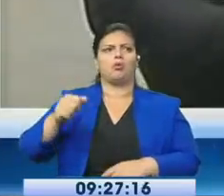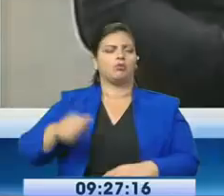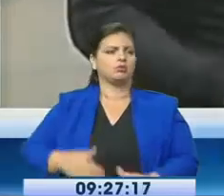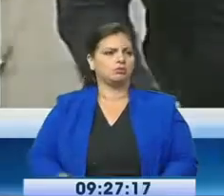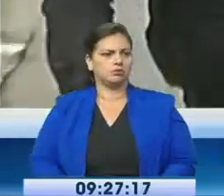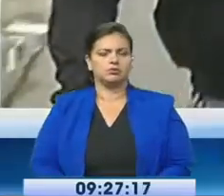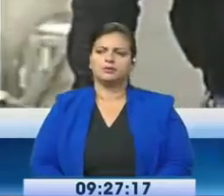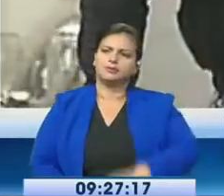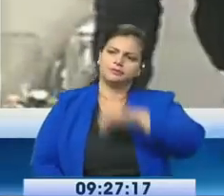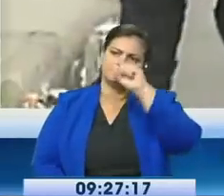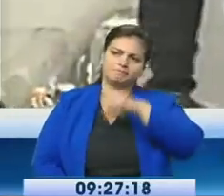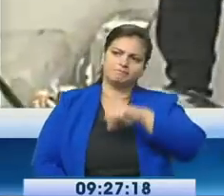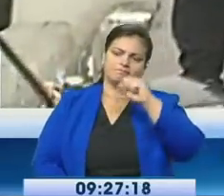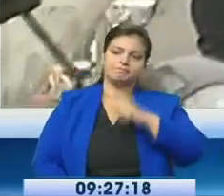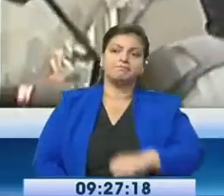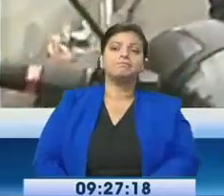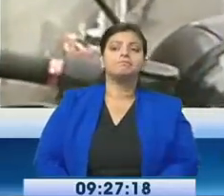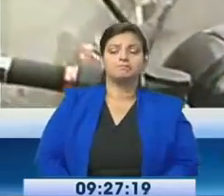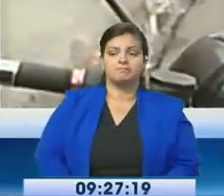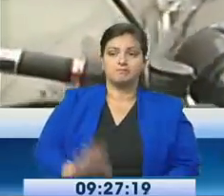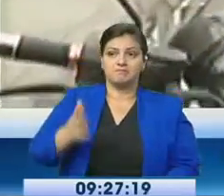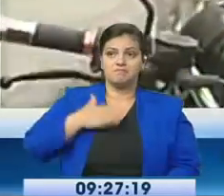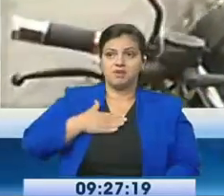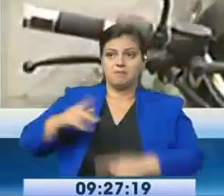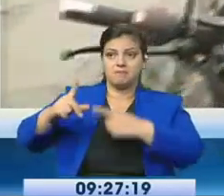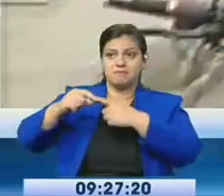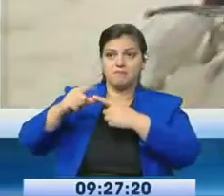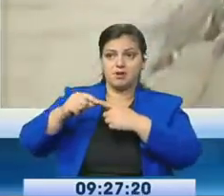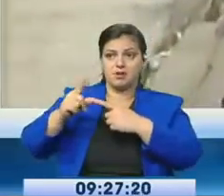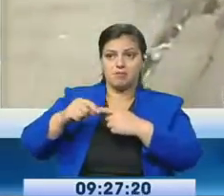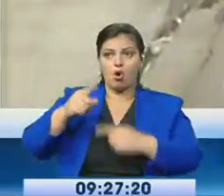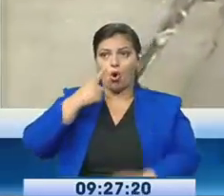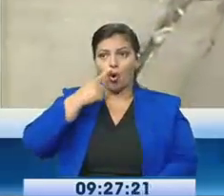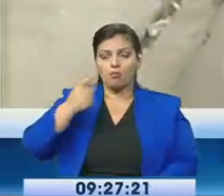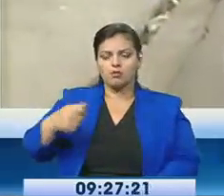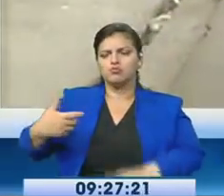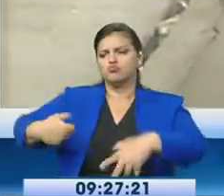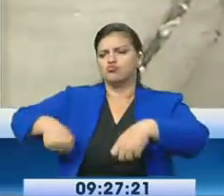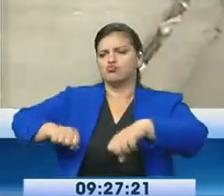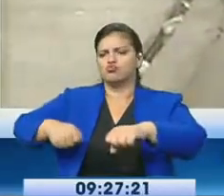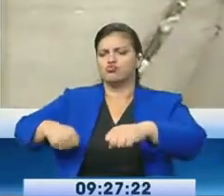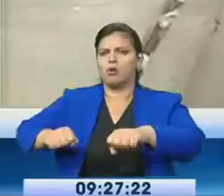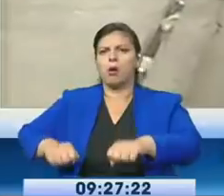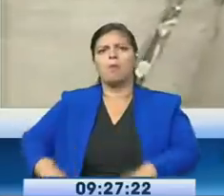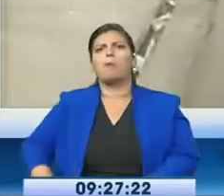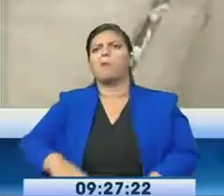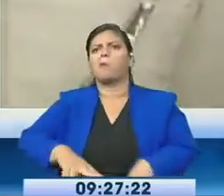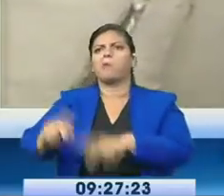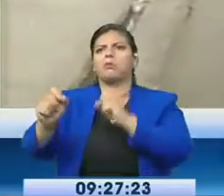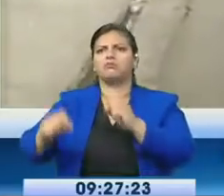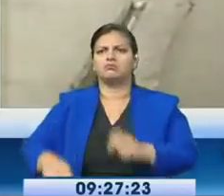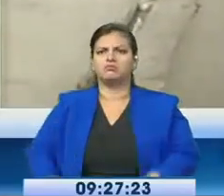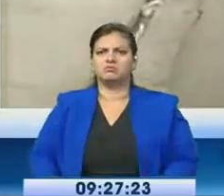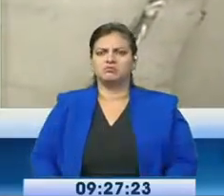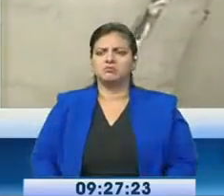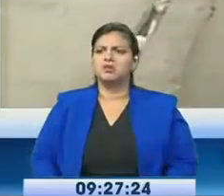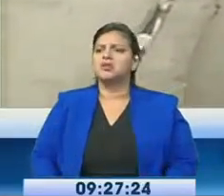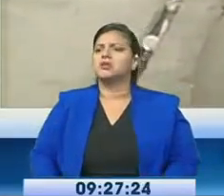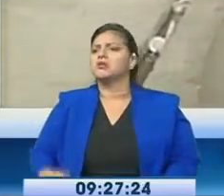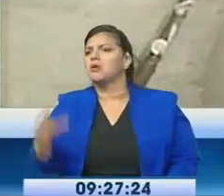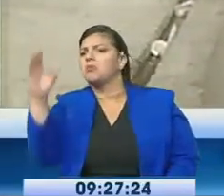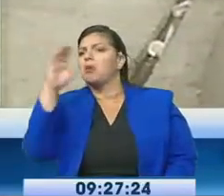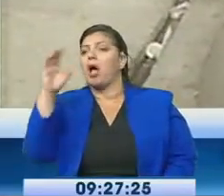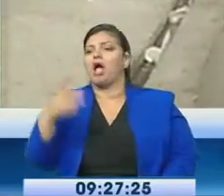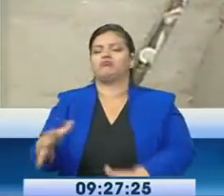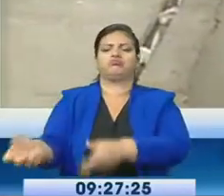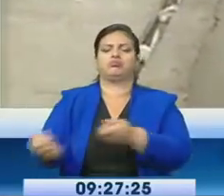la otra le robaron a mi primo una moto. Pero ahí, como usted sabe, la moto no se recupera porque las deshuesan. Entonces ya, pues entonces uno, ¿qué puede hacer? Uno se